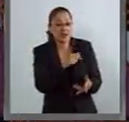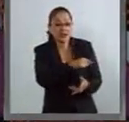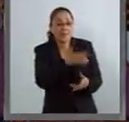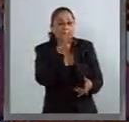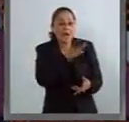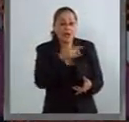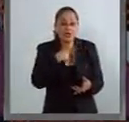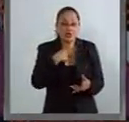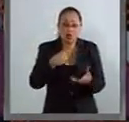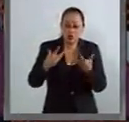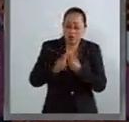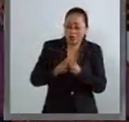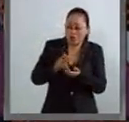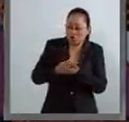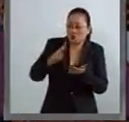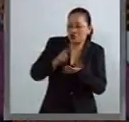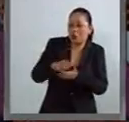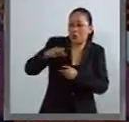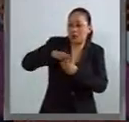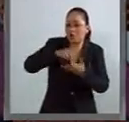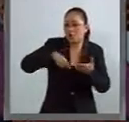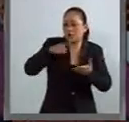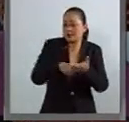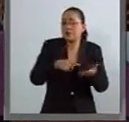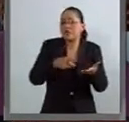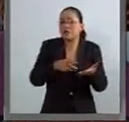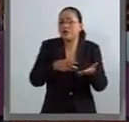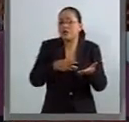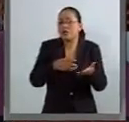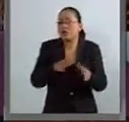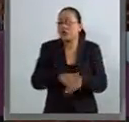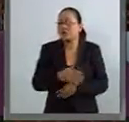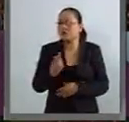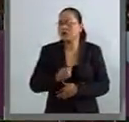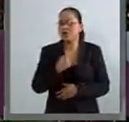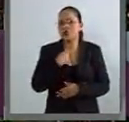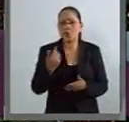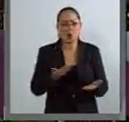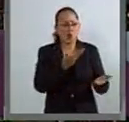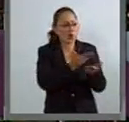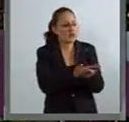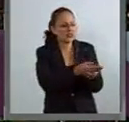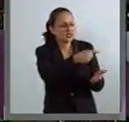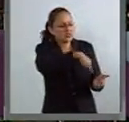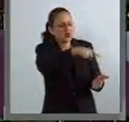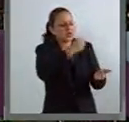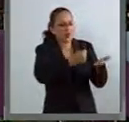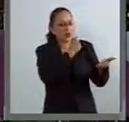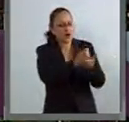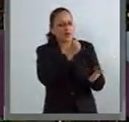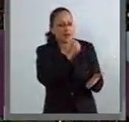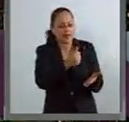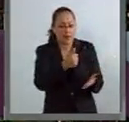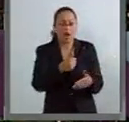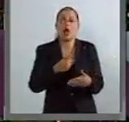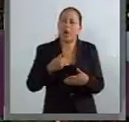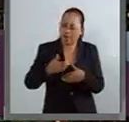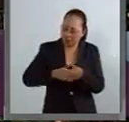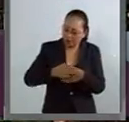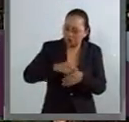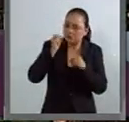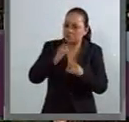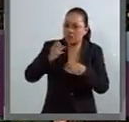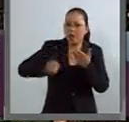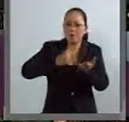siendo legislador, los que se reeligen, porque lo que yo he propuesto no lo han aprobado, pero ahora sí, van a ver cómo sí lo van